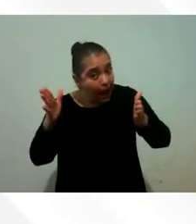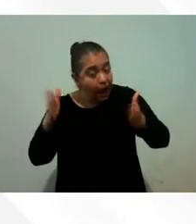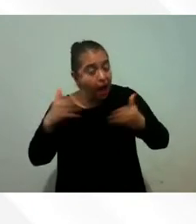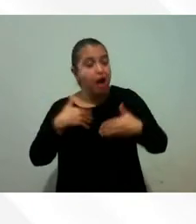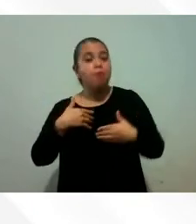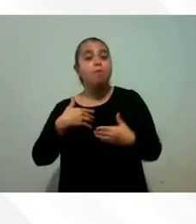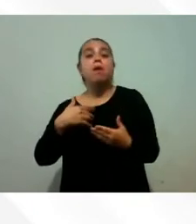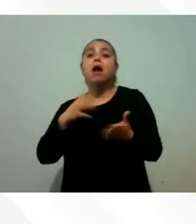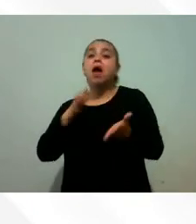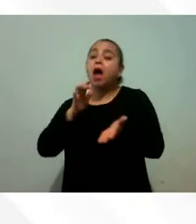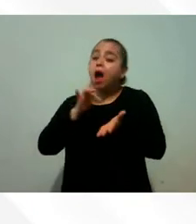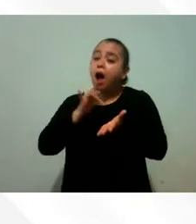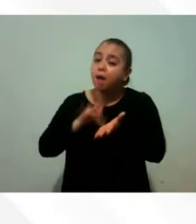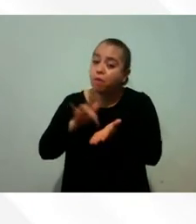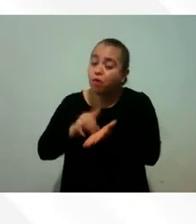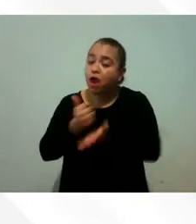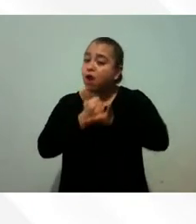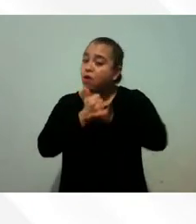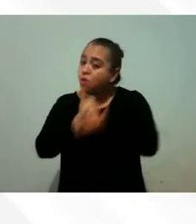estudiantes.